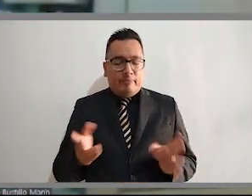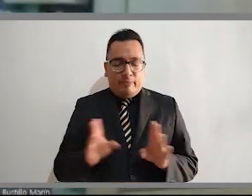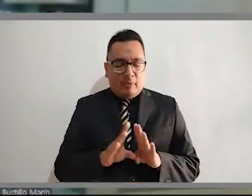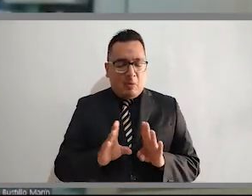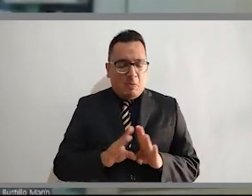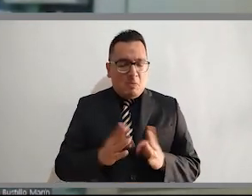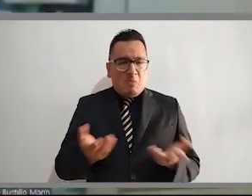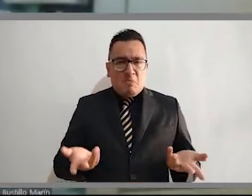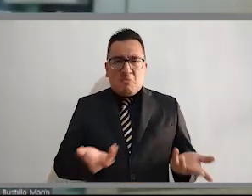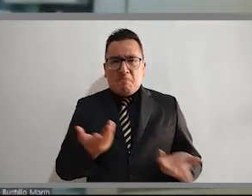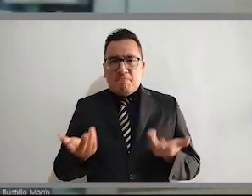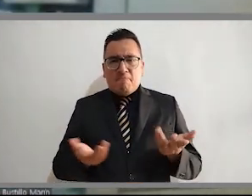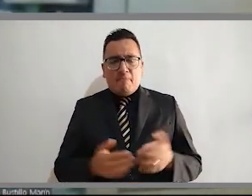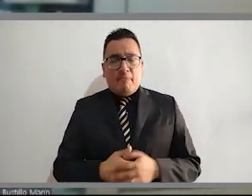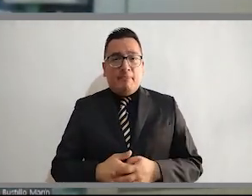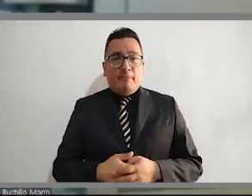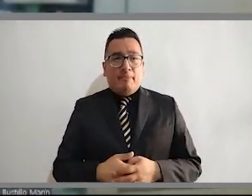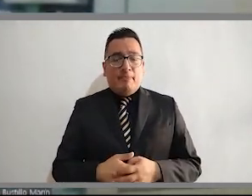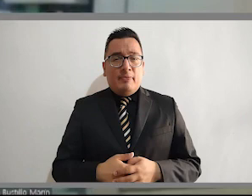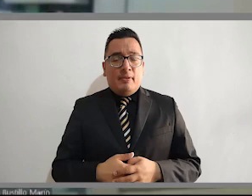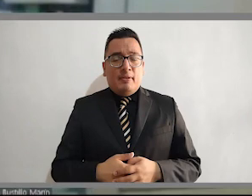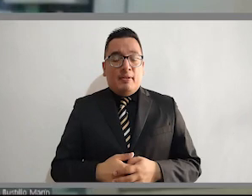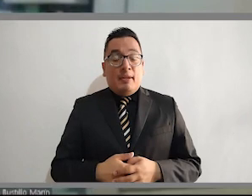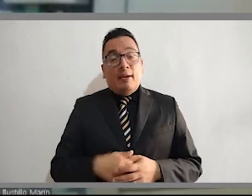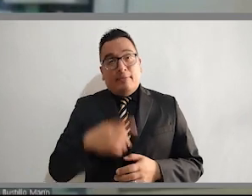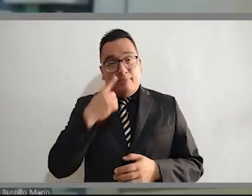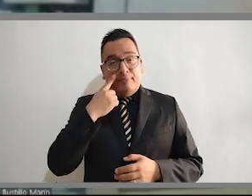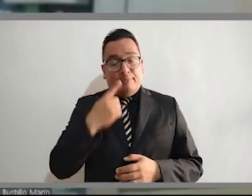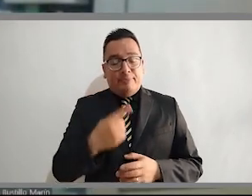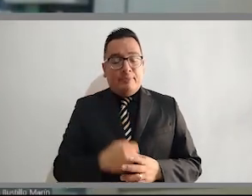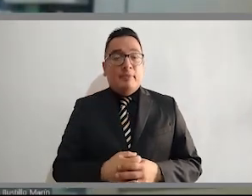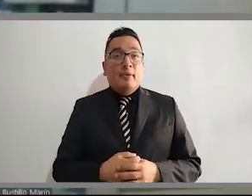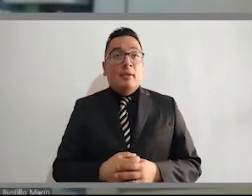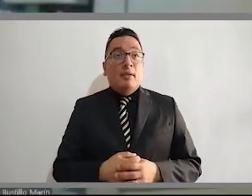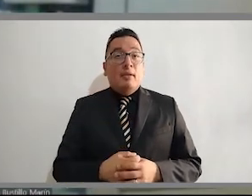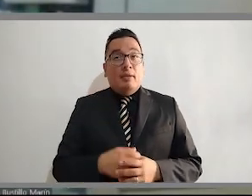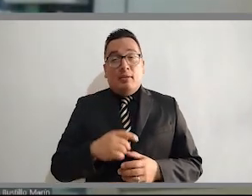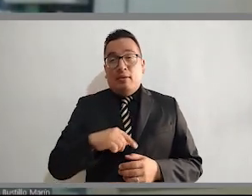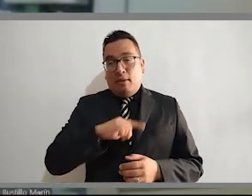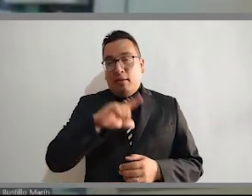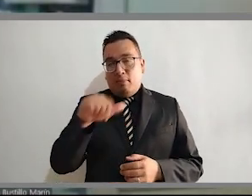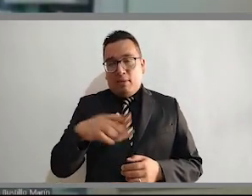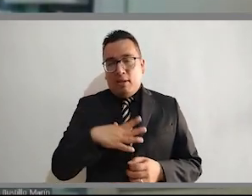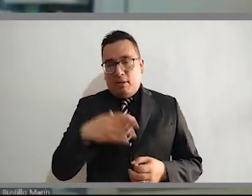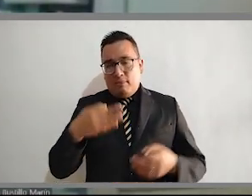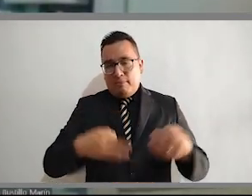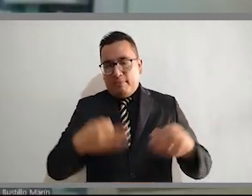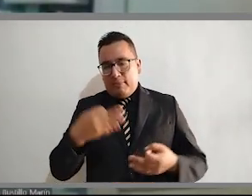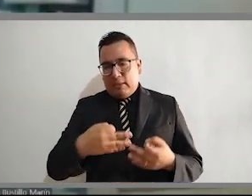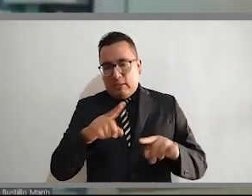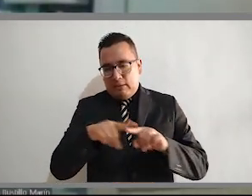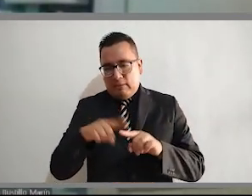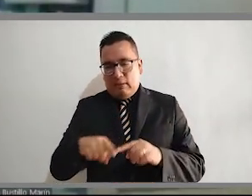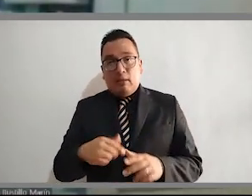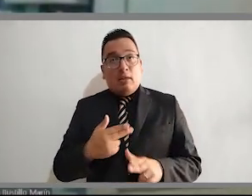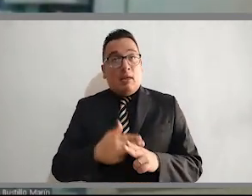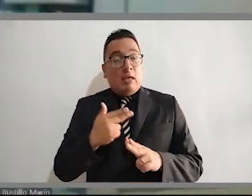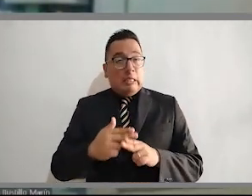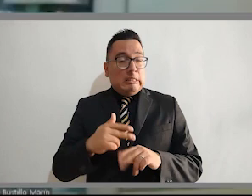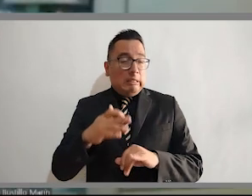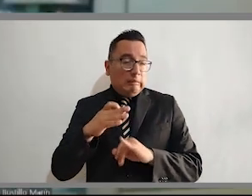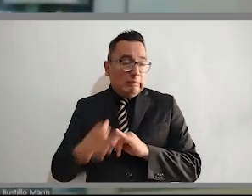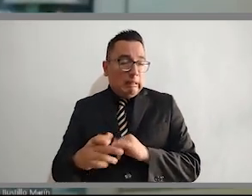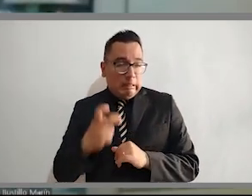necesariamente pierden el modo honesto de vivir? Lo que sucede es que después en sentencias posteriores, hasta una